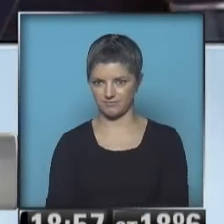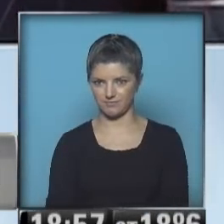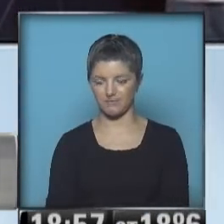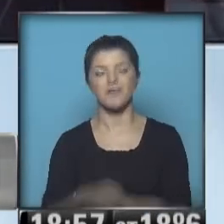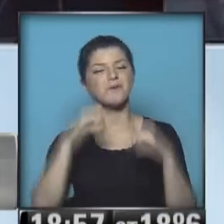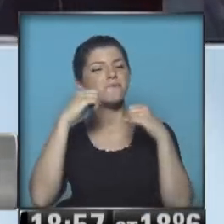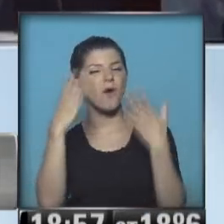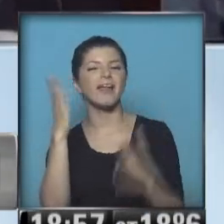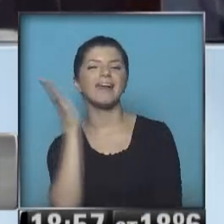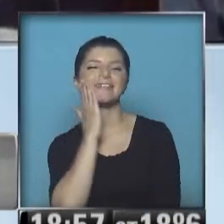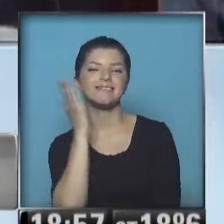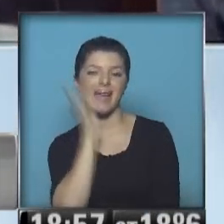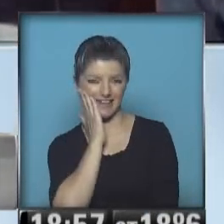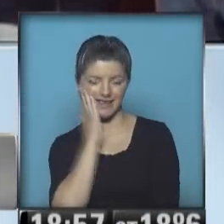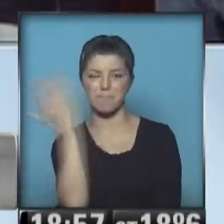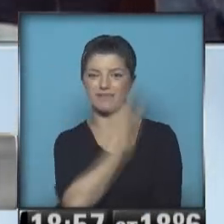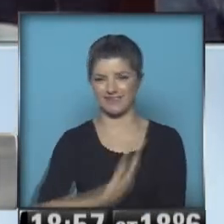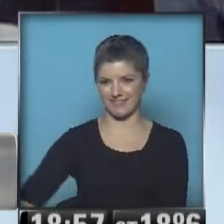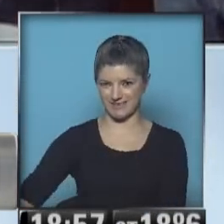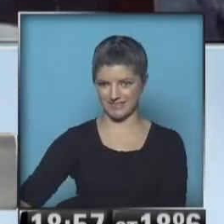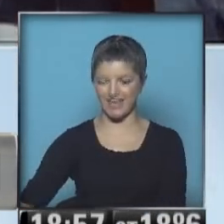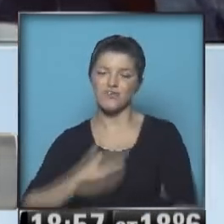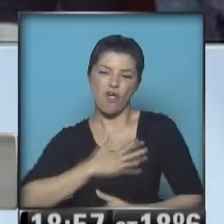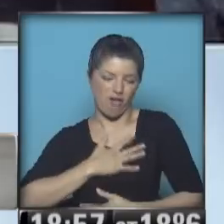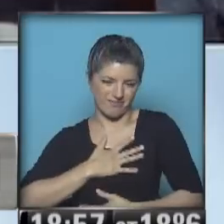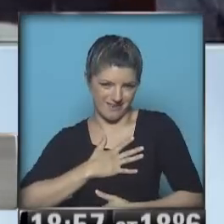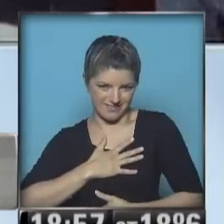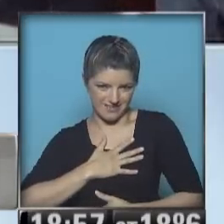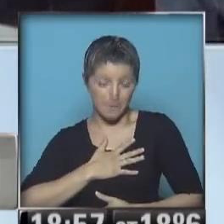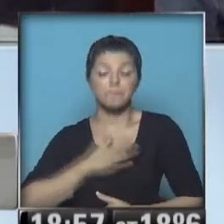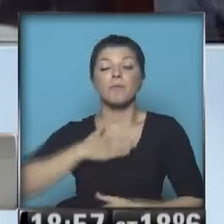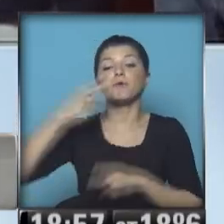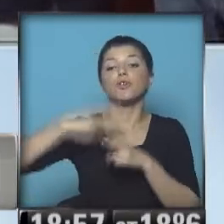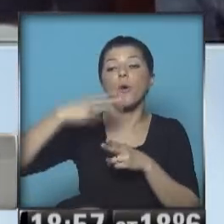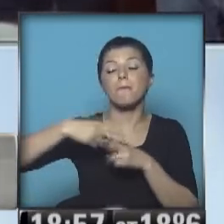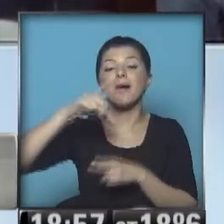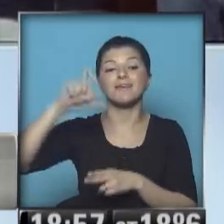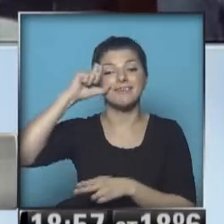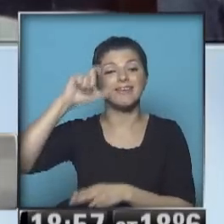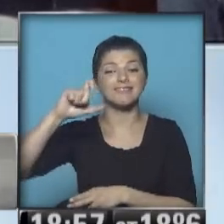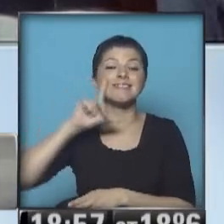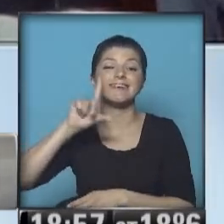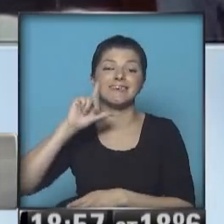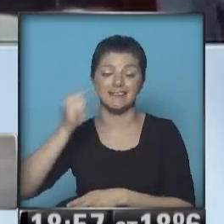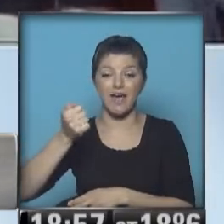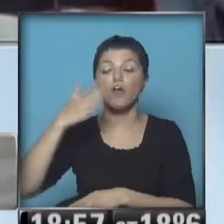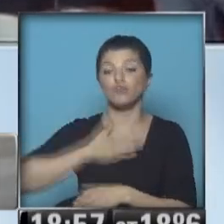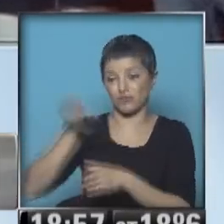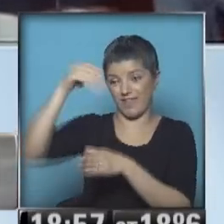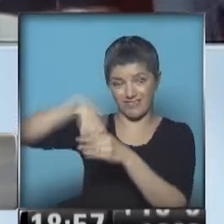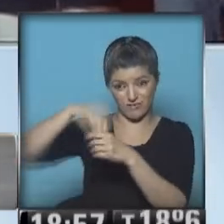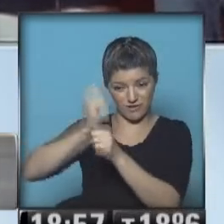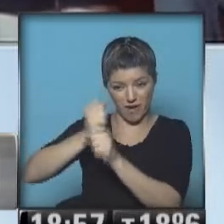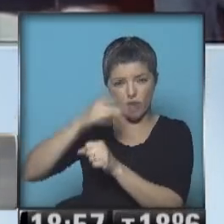Buenas tardes, señora presidenta. Encantada, un honor. Mi nombre es Cecilia. Pertenezco al equipo de Geminelli desde el